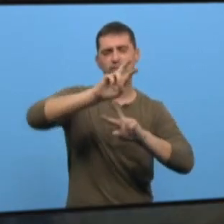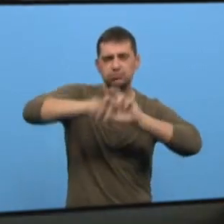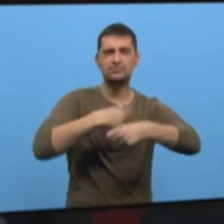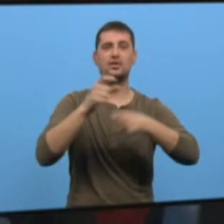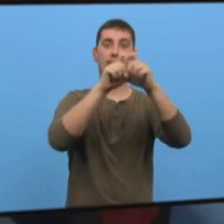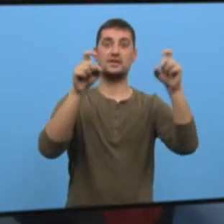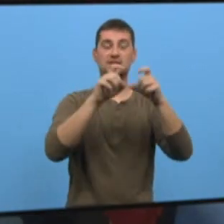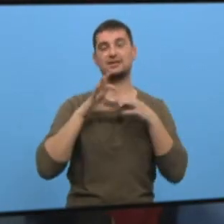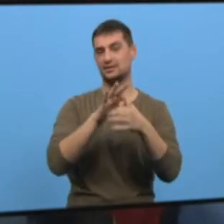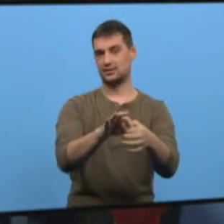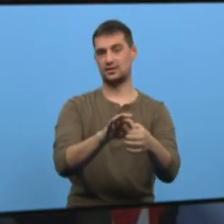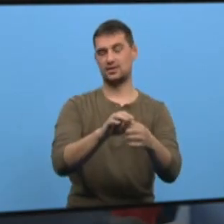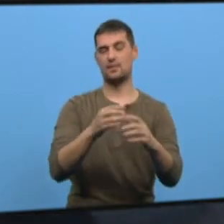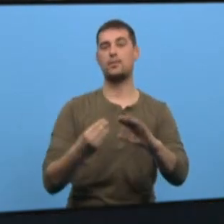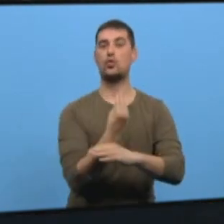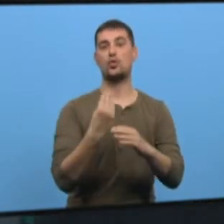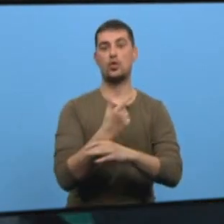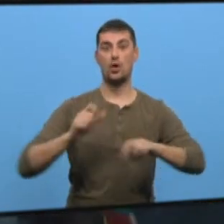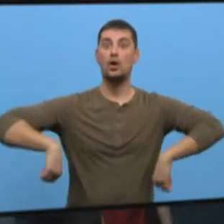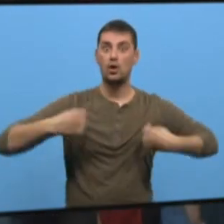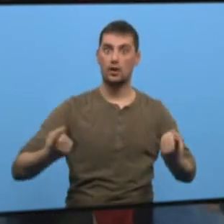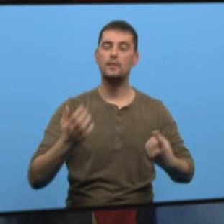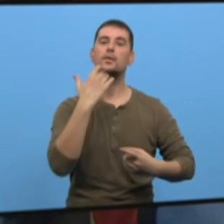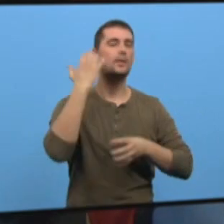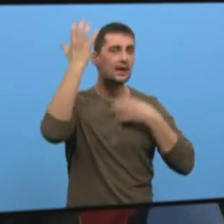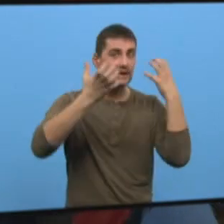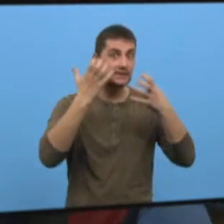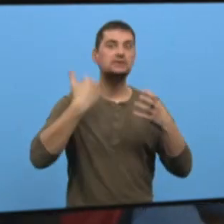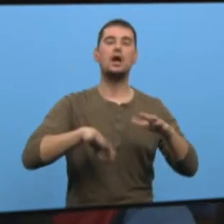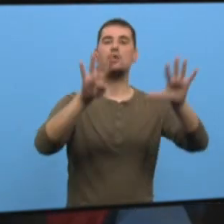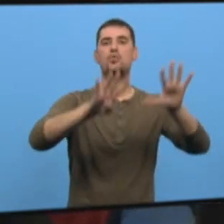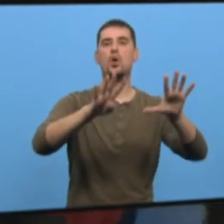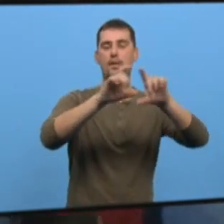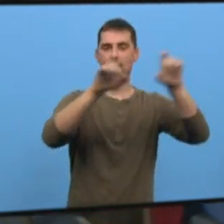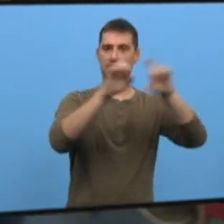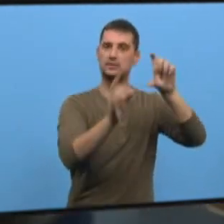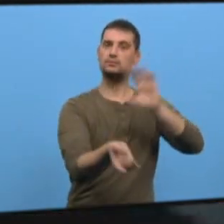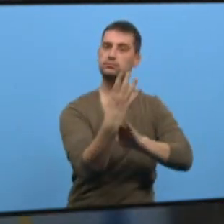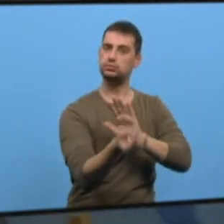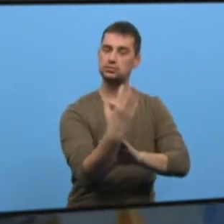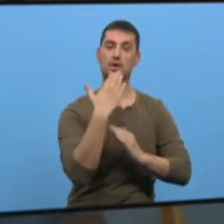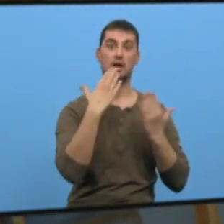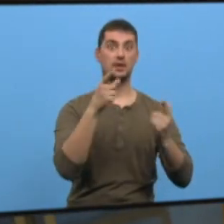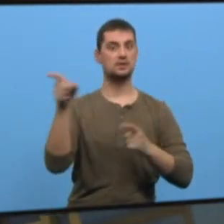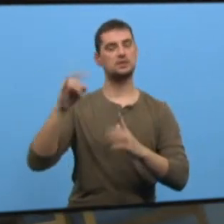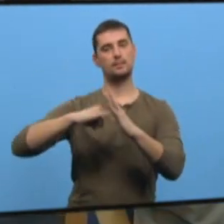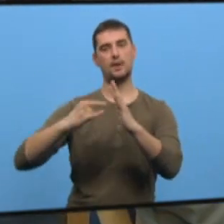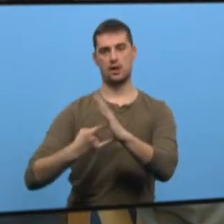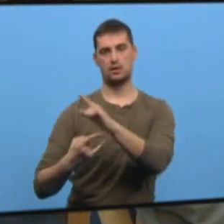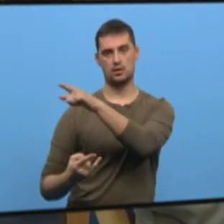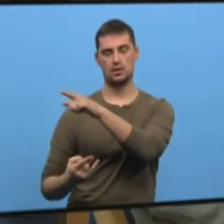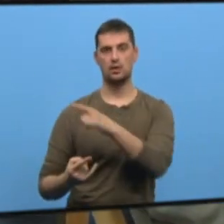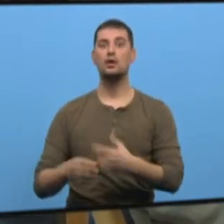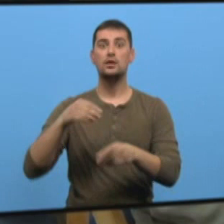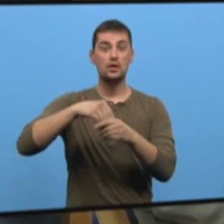empresas vinculadas a producción ecológica no caso de gandera son empresas creadas abiro plan ademais